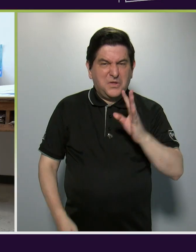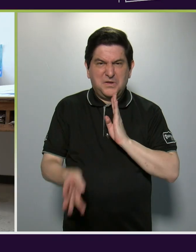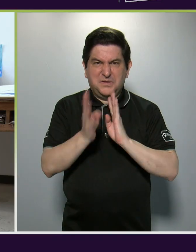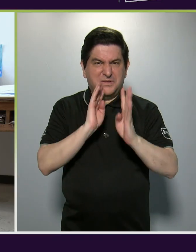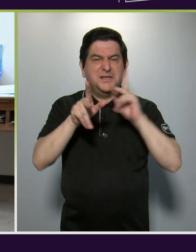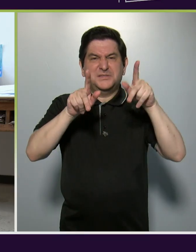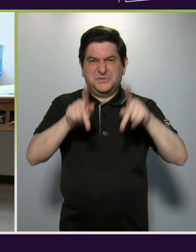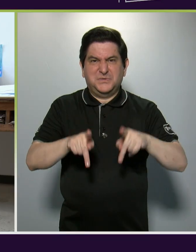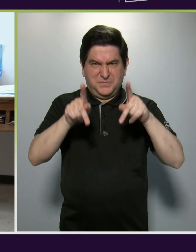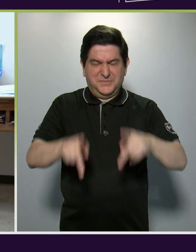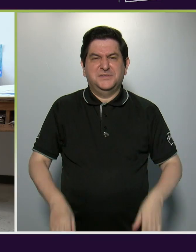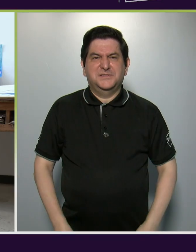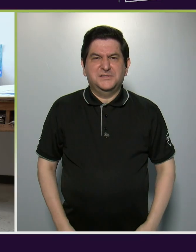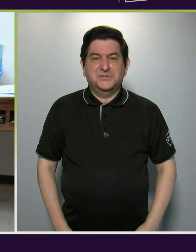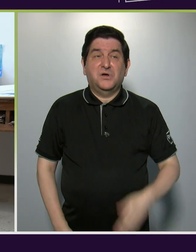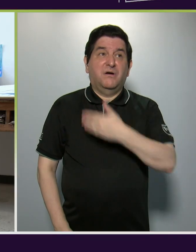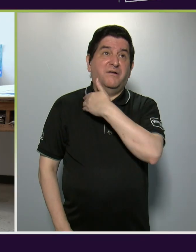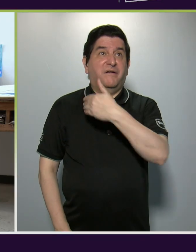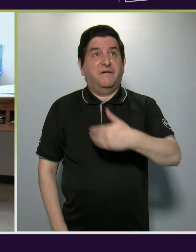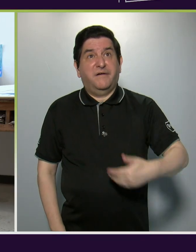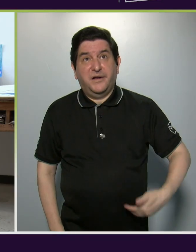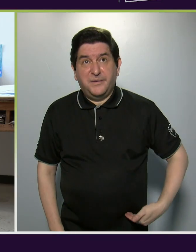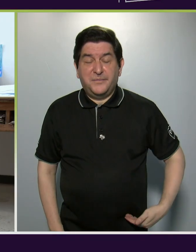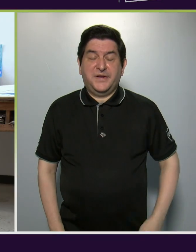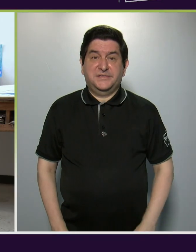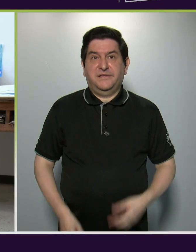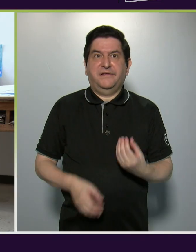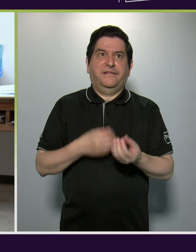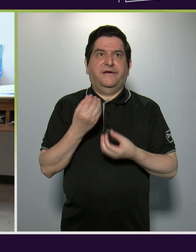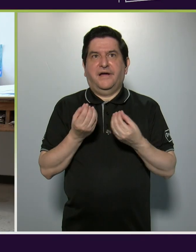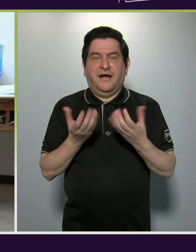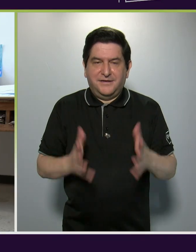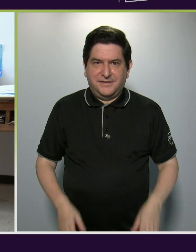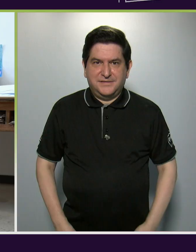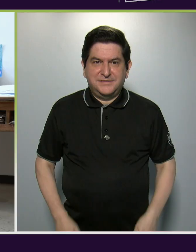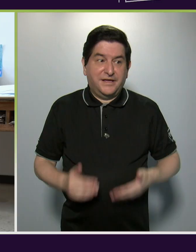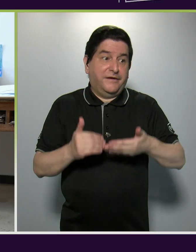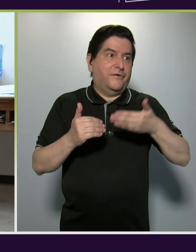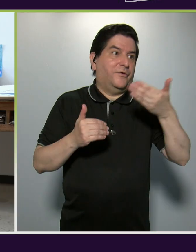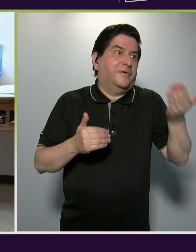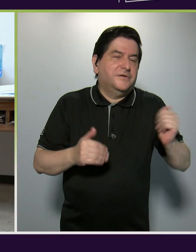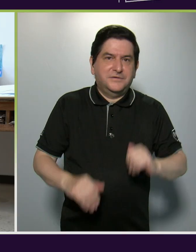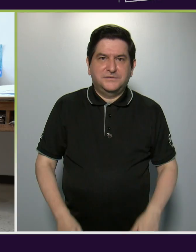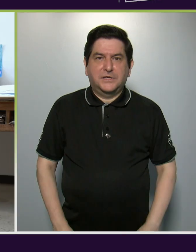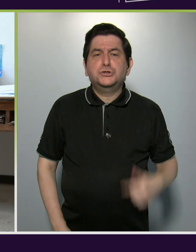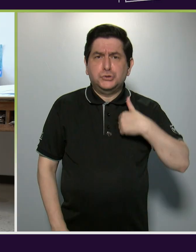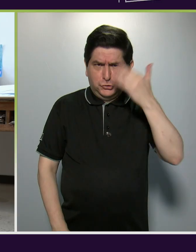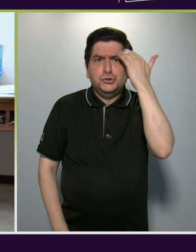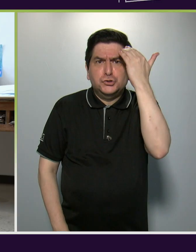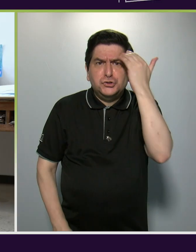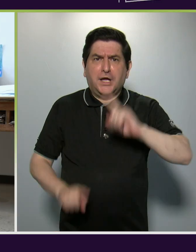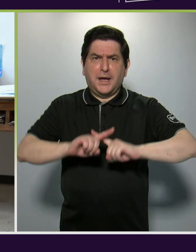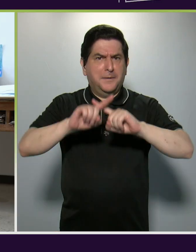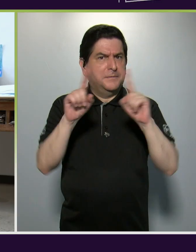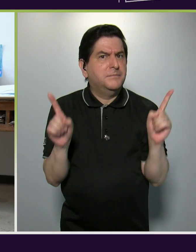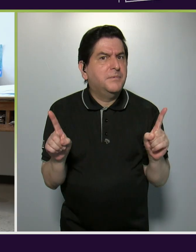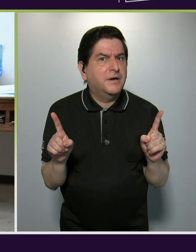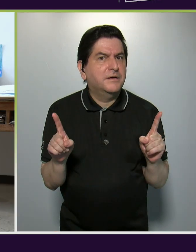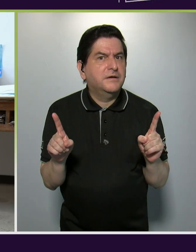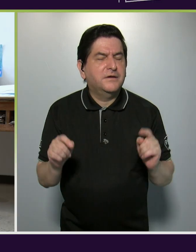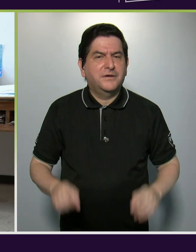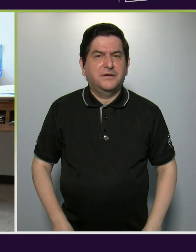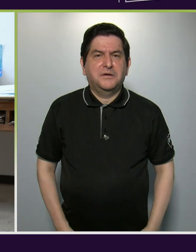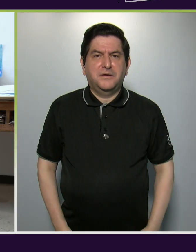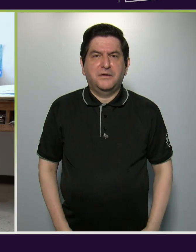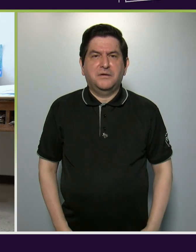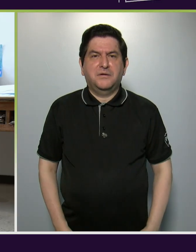gente sobre que el presidente, que está haciendo no sé cuánto, que tal cosa. O sea, estoy consciente. Pero en un momento